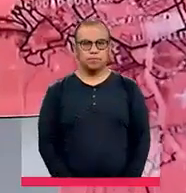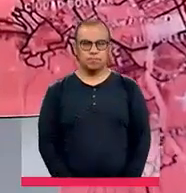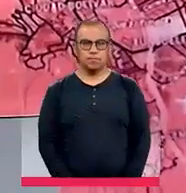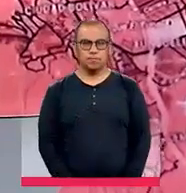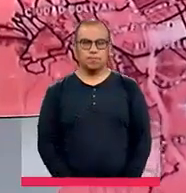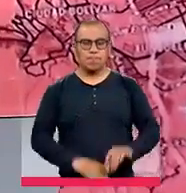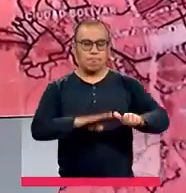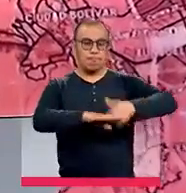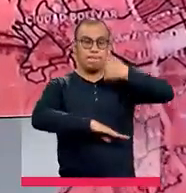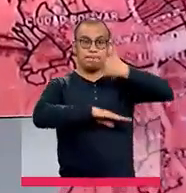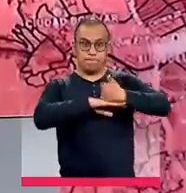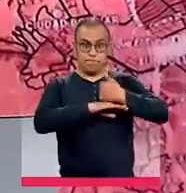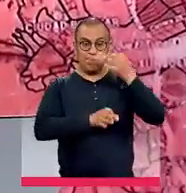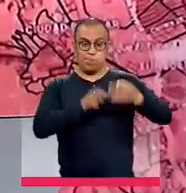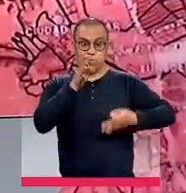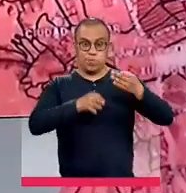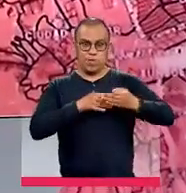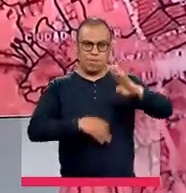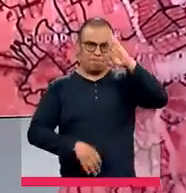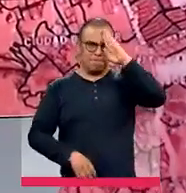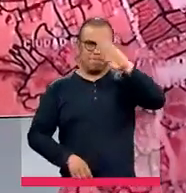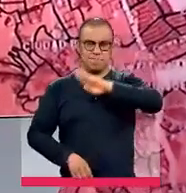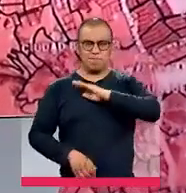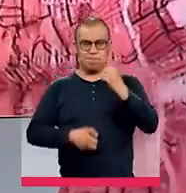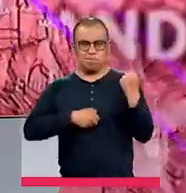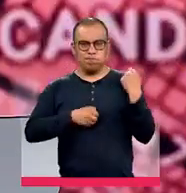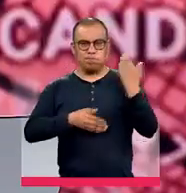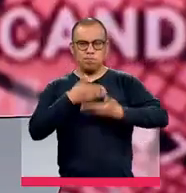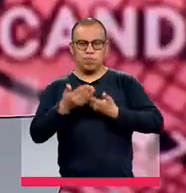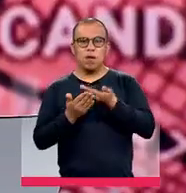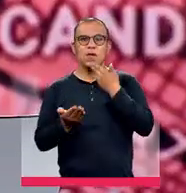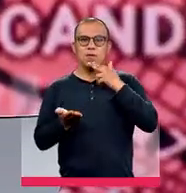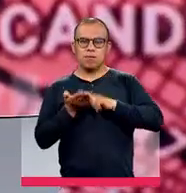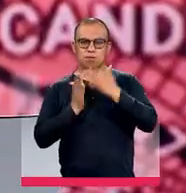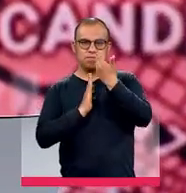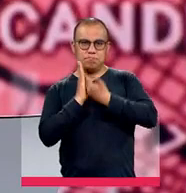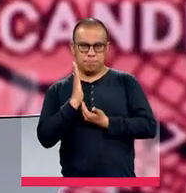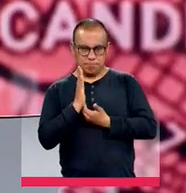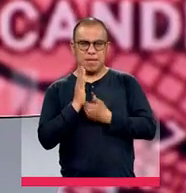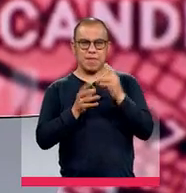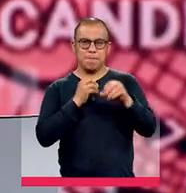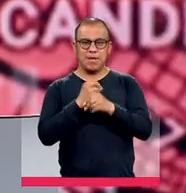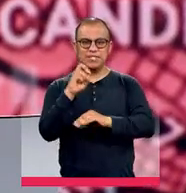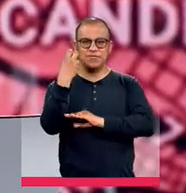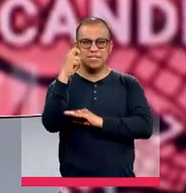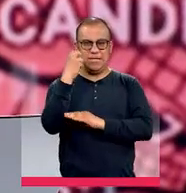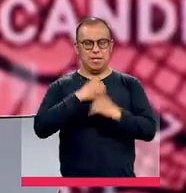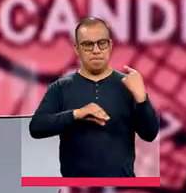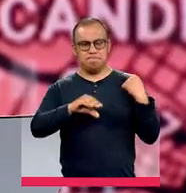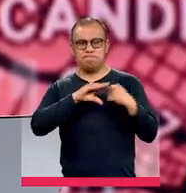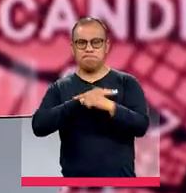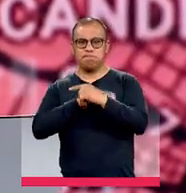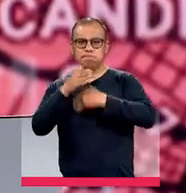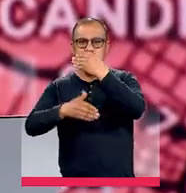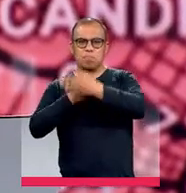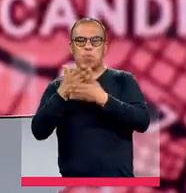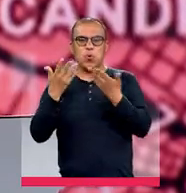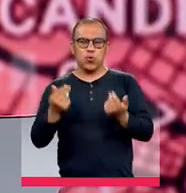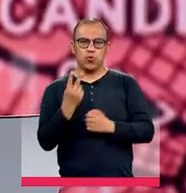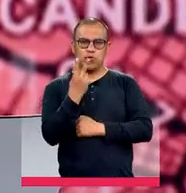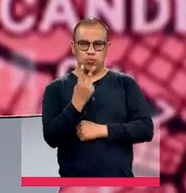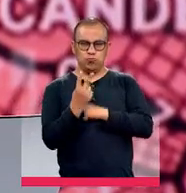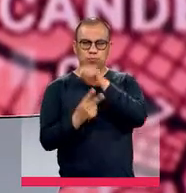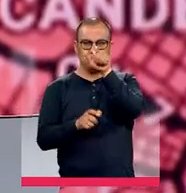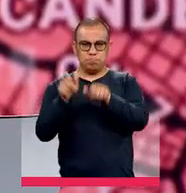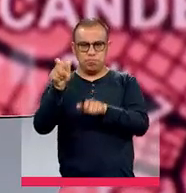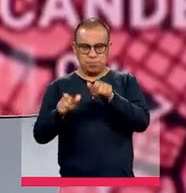La Dirección de la Justicia Penal Militar informó a través de un comunicado que remitió a la Fiscalía General de la Nación el caso de los dos